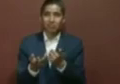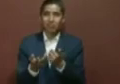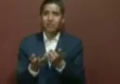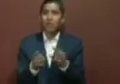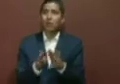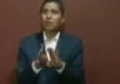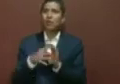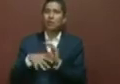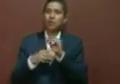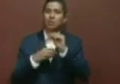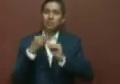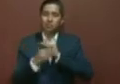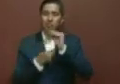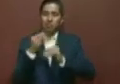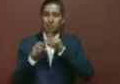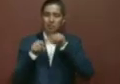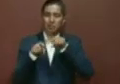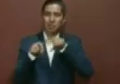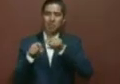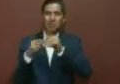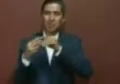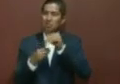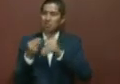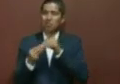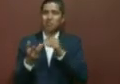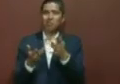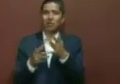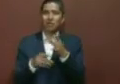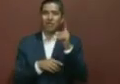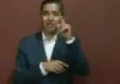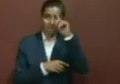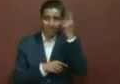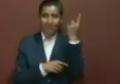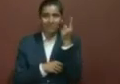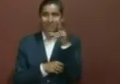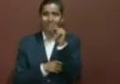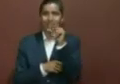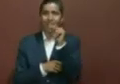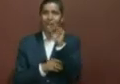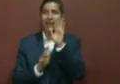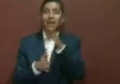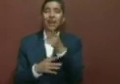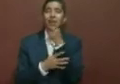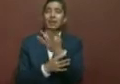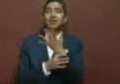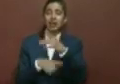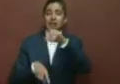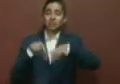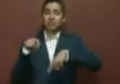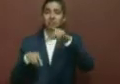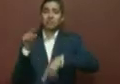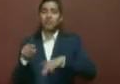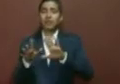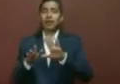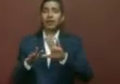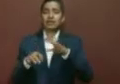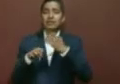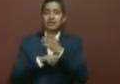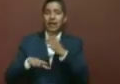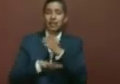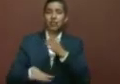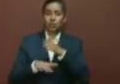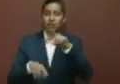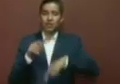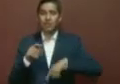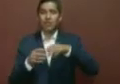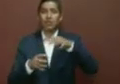enfrascarse en una discusión de esa naturaleza, porque no es tan sencillo decir ya se desaparecen los poderes en un Estado, es todo